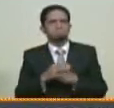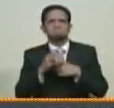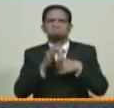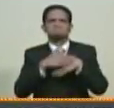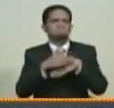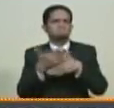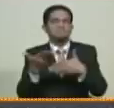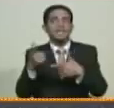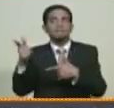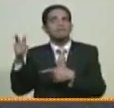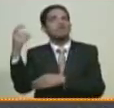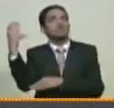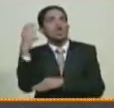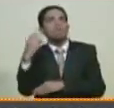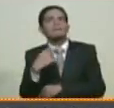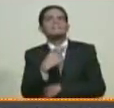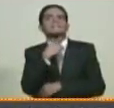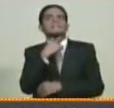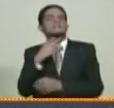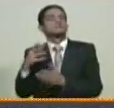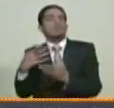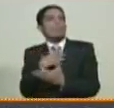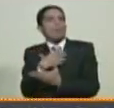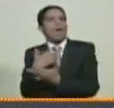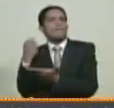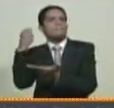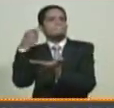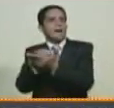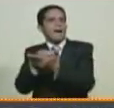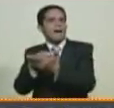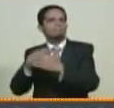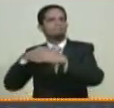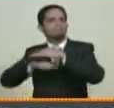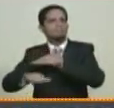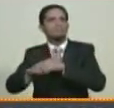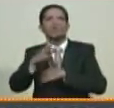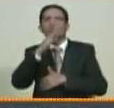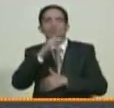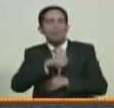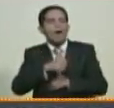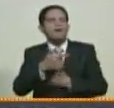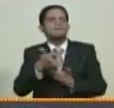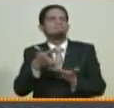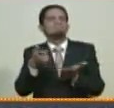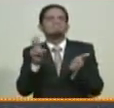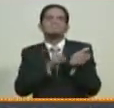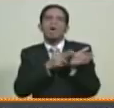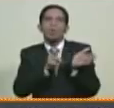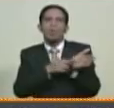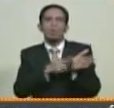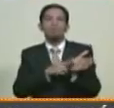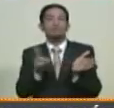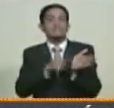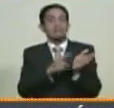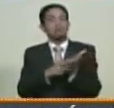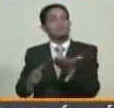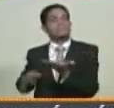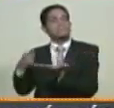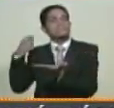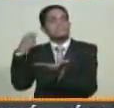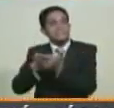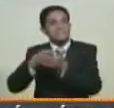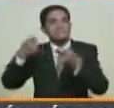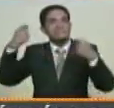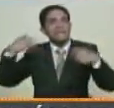tienen cómo pagar un parto en cúcuta porque no tiene un seguro auto administrado que tienen ellos que cuesta una cantidad importante de dinero